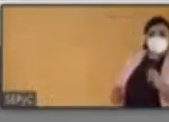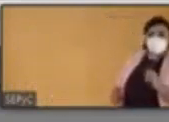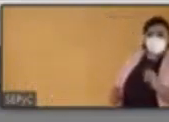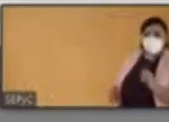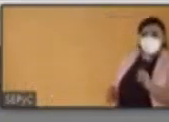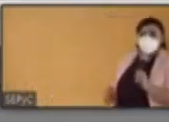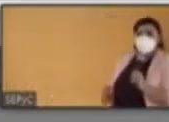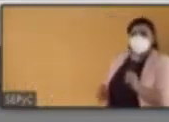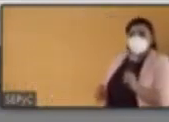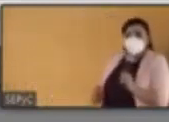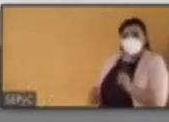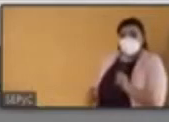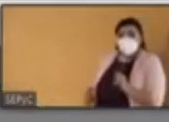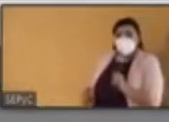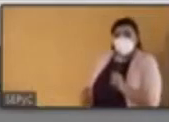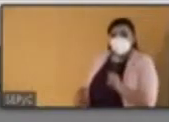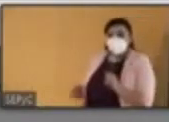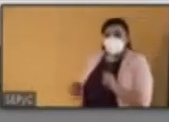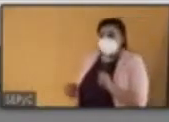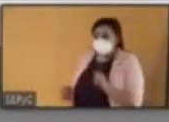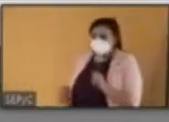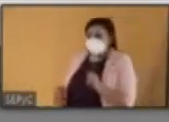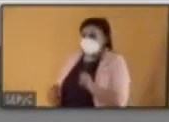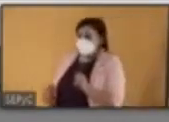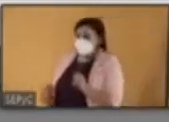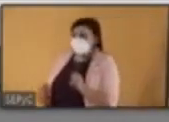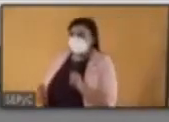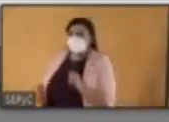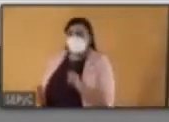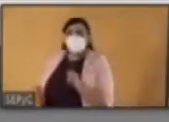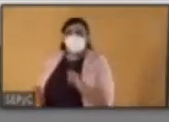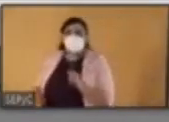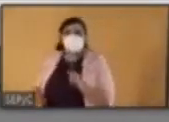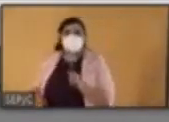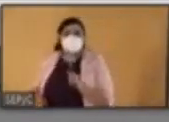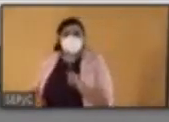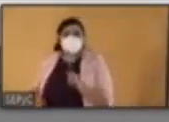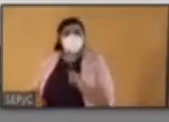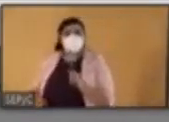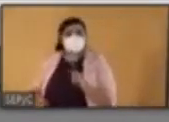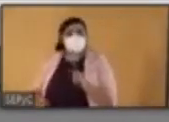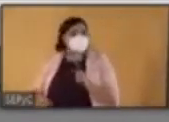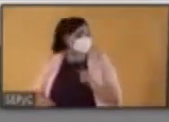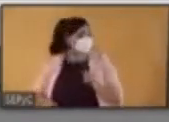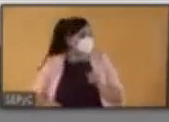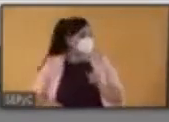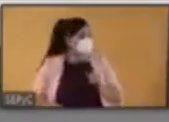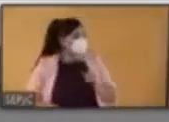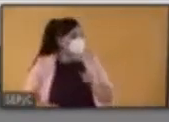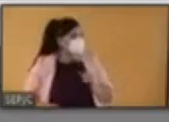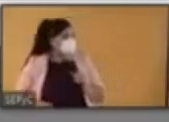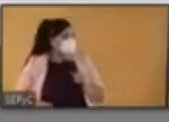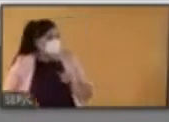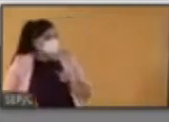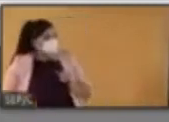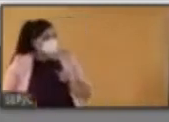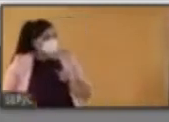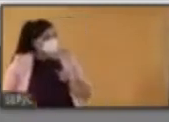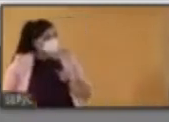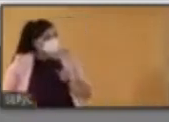por la cual me encuentro contratado. Para el ejemplo que estamos presentando, recordemos que es una docente.